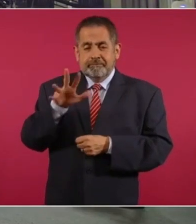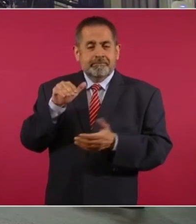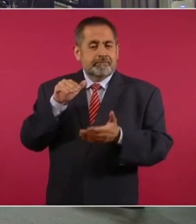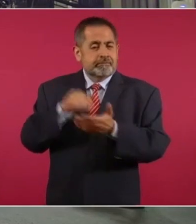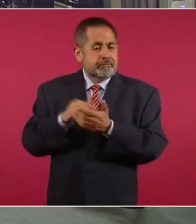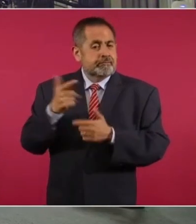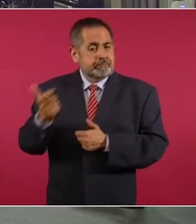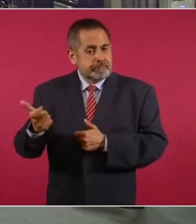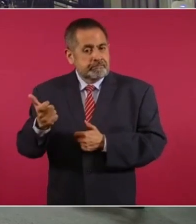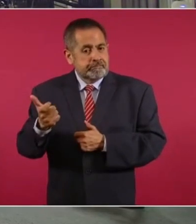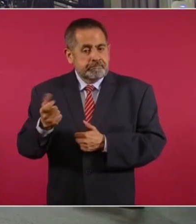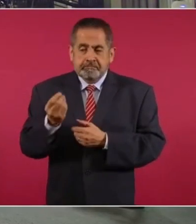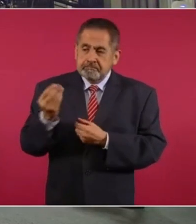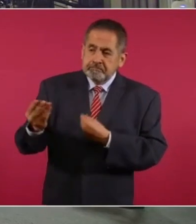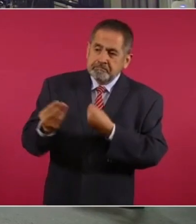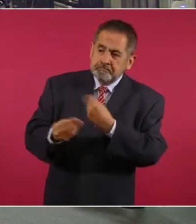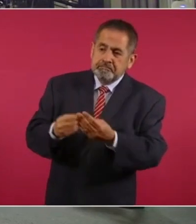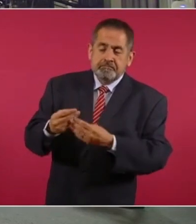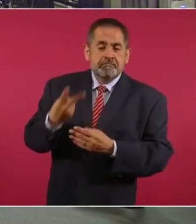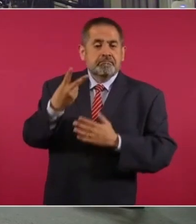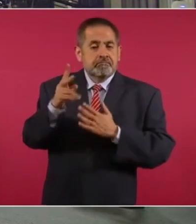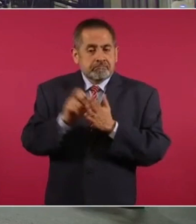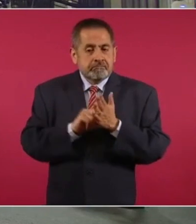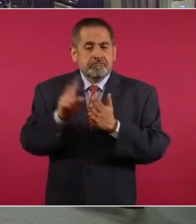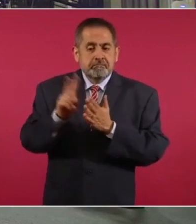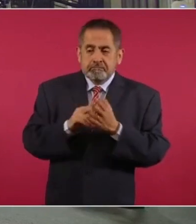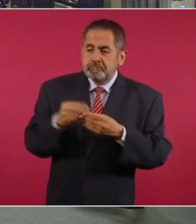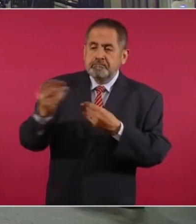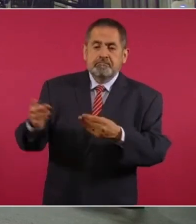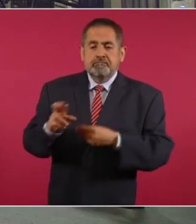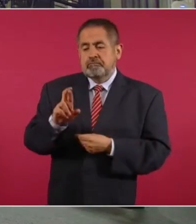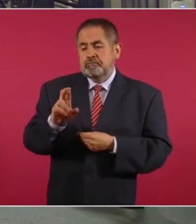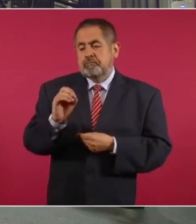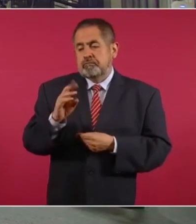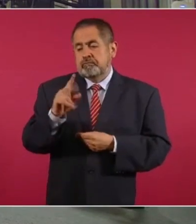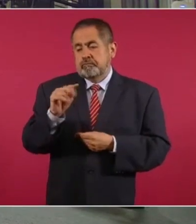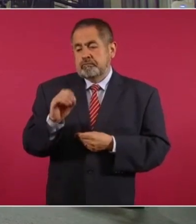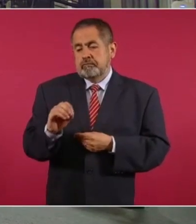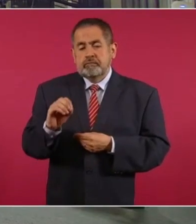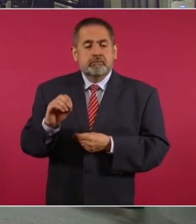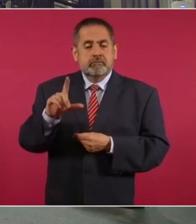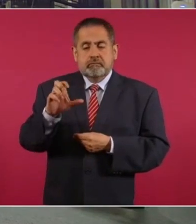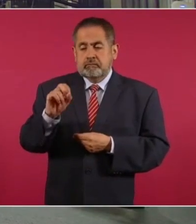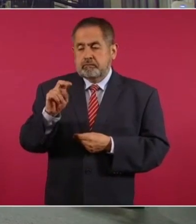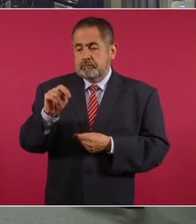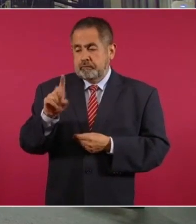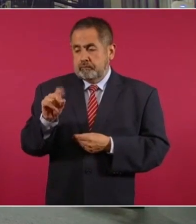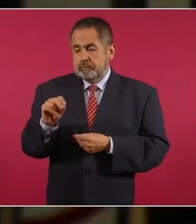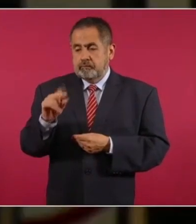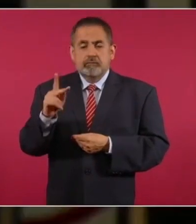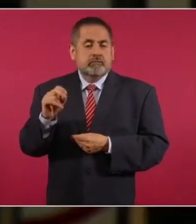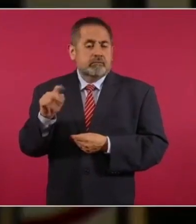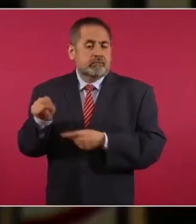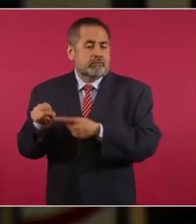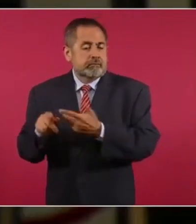375,000 pesos bimestrales, todo esto a nombre de Roberto Leonardo Pot Vázquez.